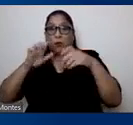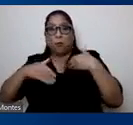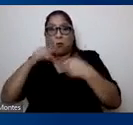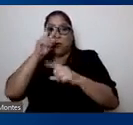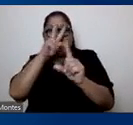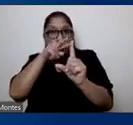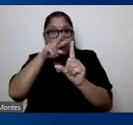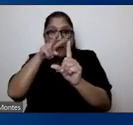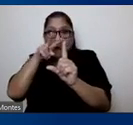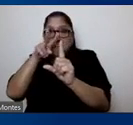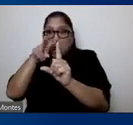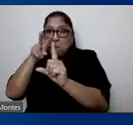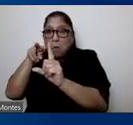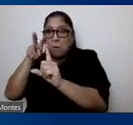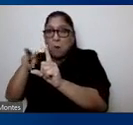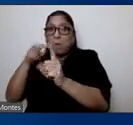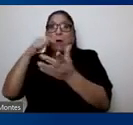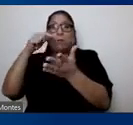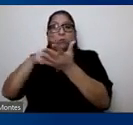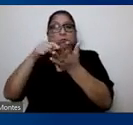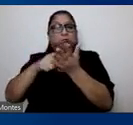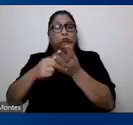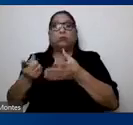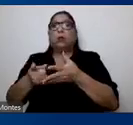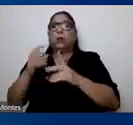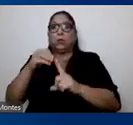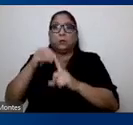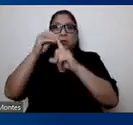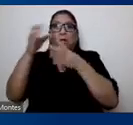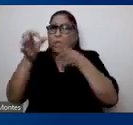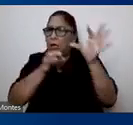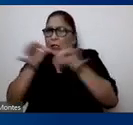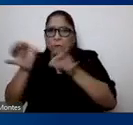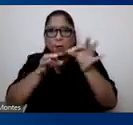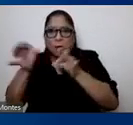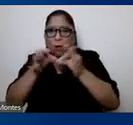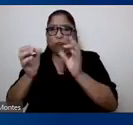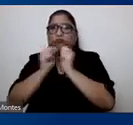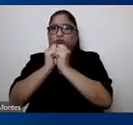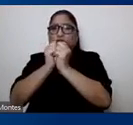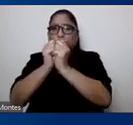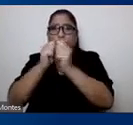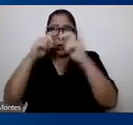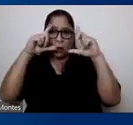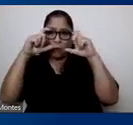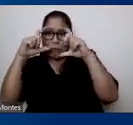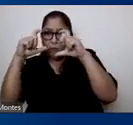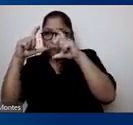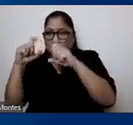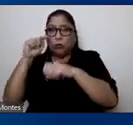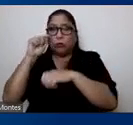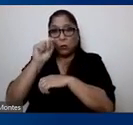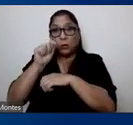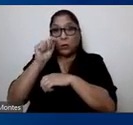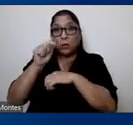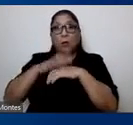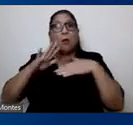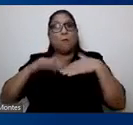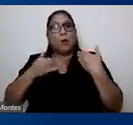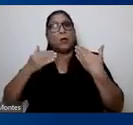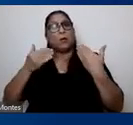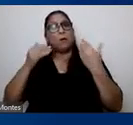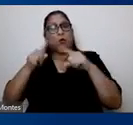encontrar eventos tan significativos y descriptivos con su acompañamiento visual, es decir, la fotografía, para que